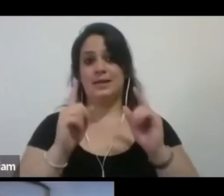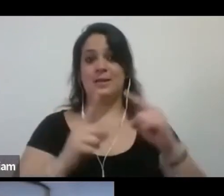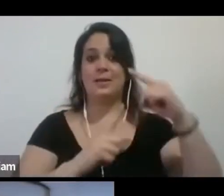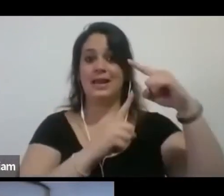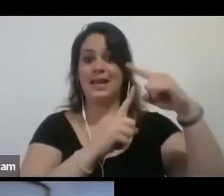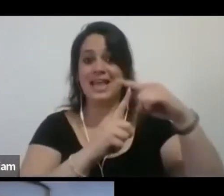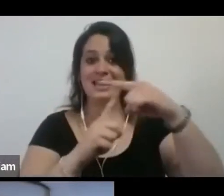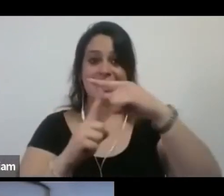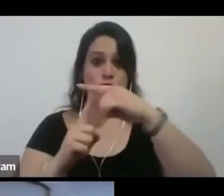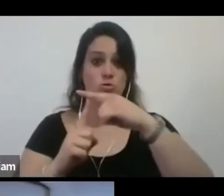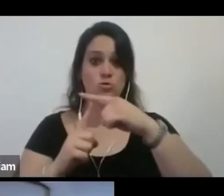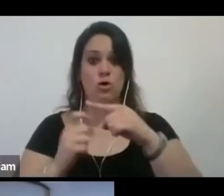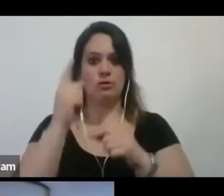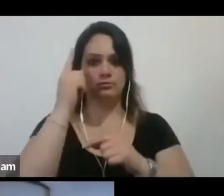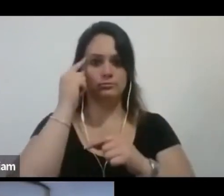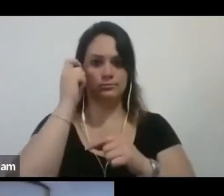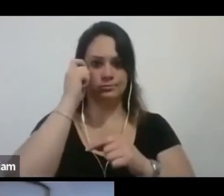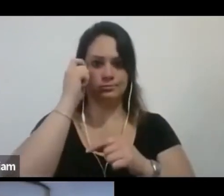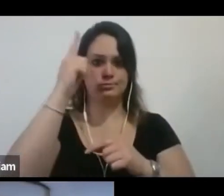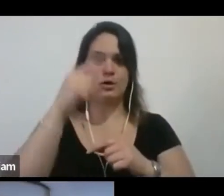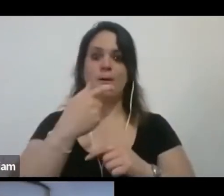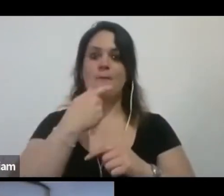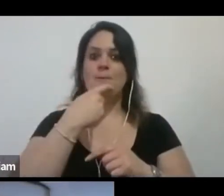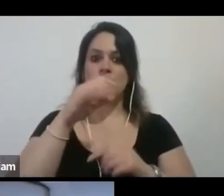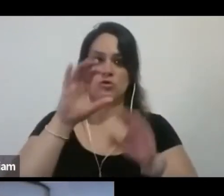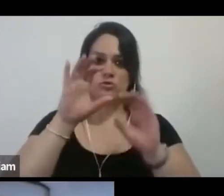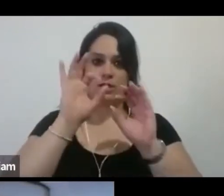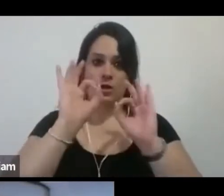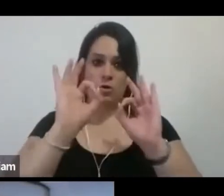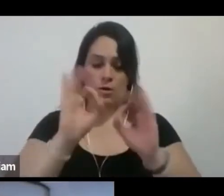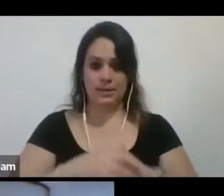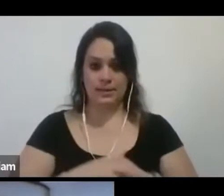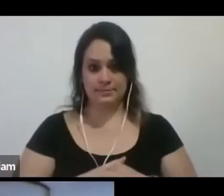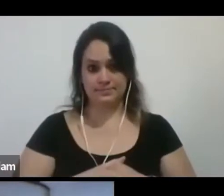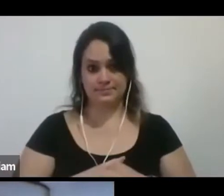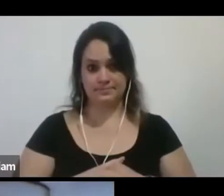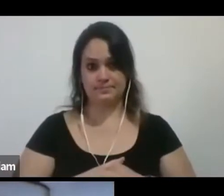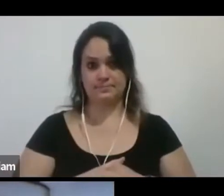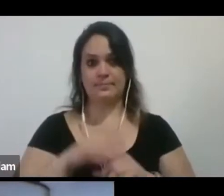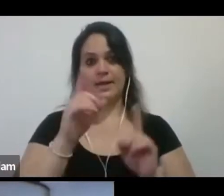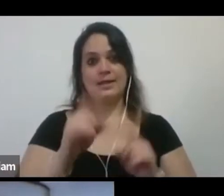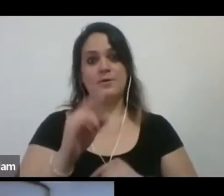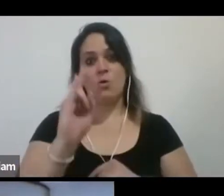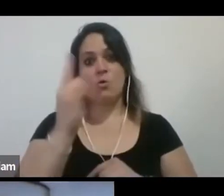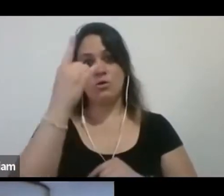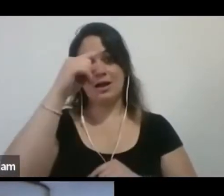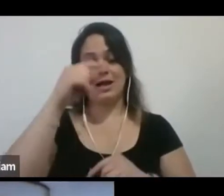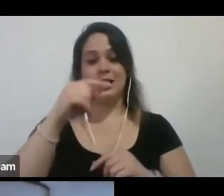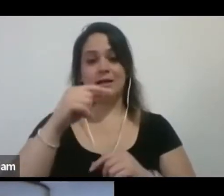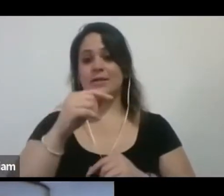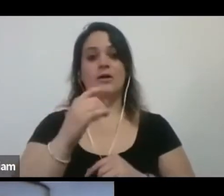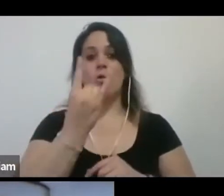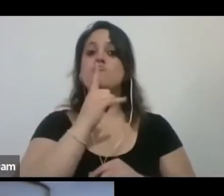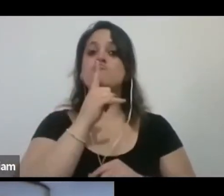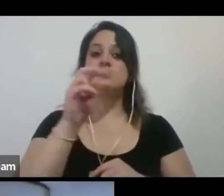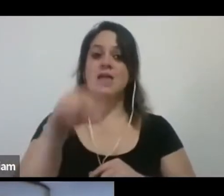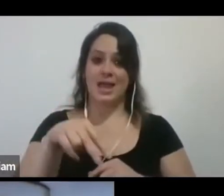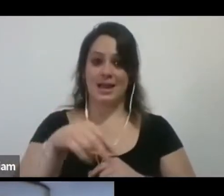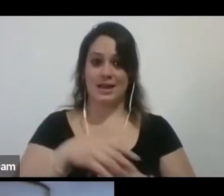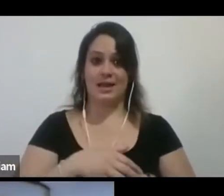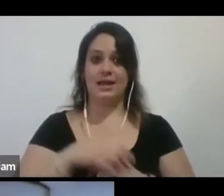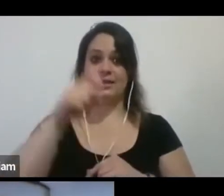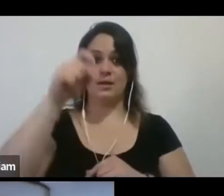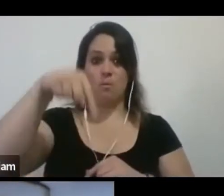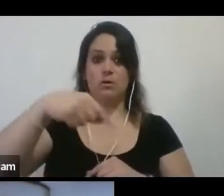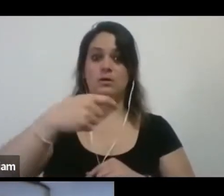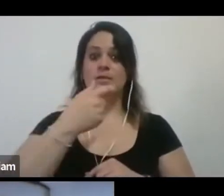institutos de formación de toda la provincia y la Universidad Tecnológica Nacional de la sede regional